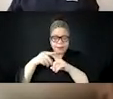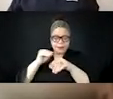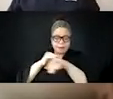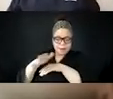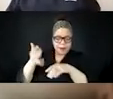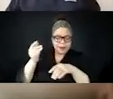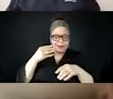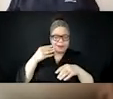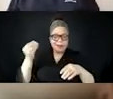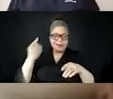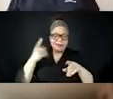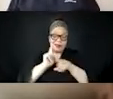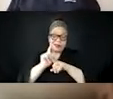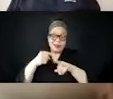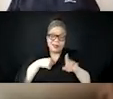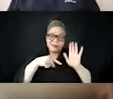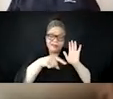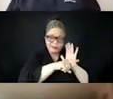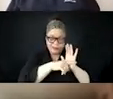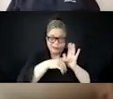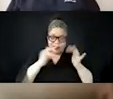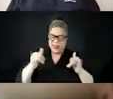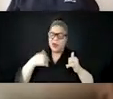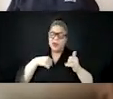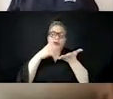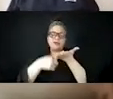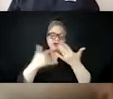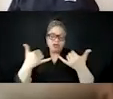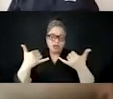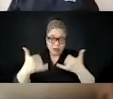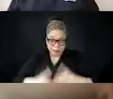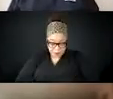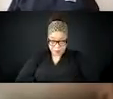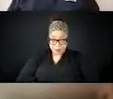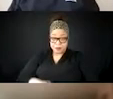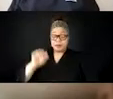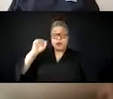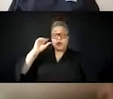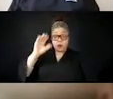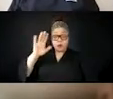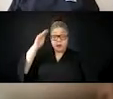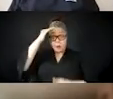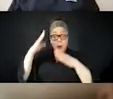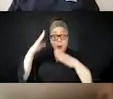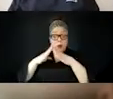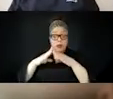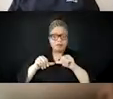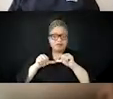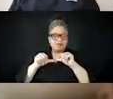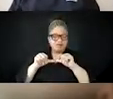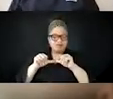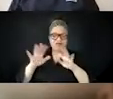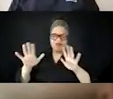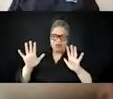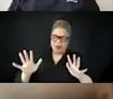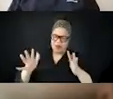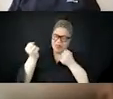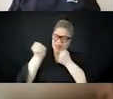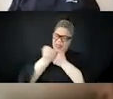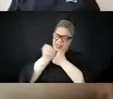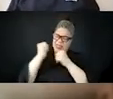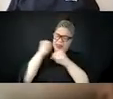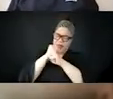entonces como a medida que las comunidades negras siguen avanzando en su lucha por la liberación